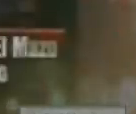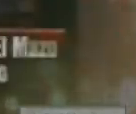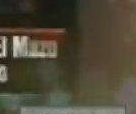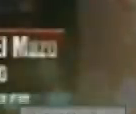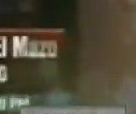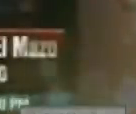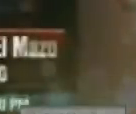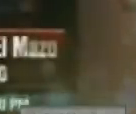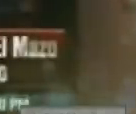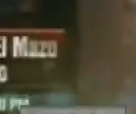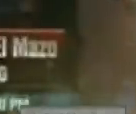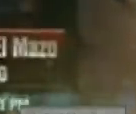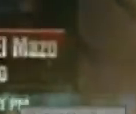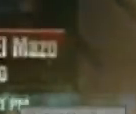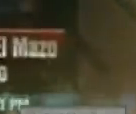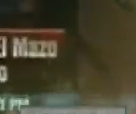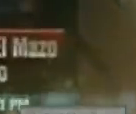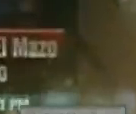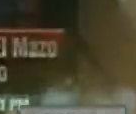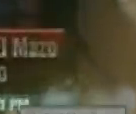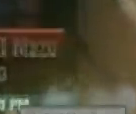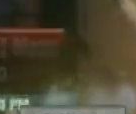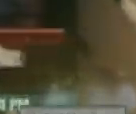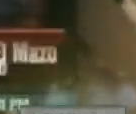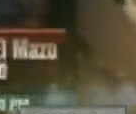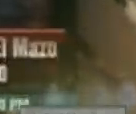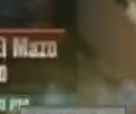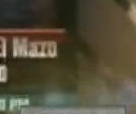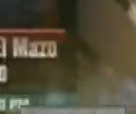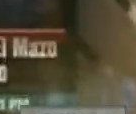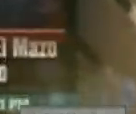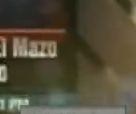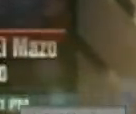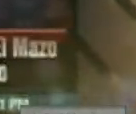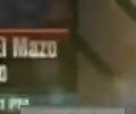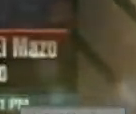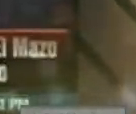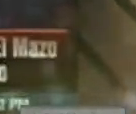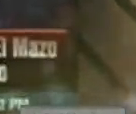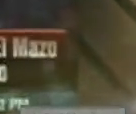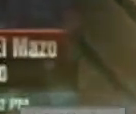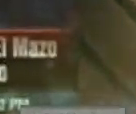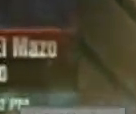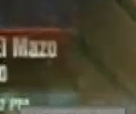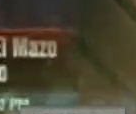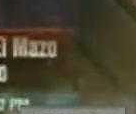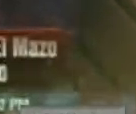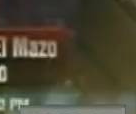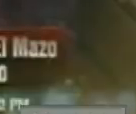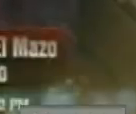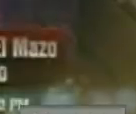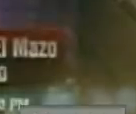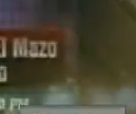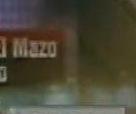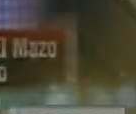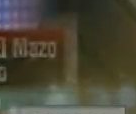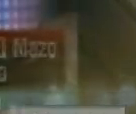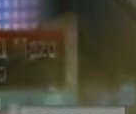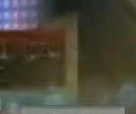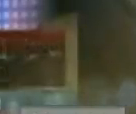Bueno, buenas noches a toda Venezuela. Buenas noches a algunos compatriotas de otros lugares del mundo que también nos están